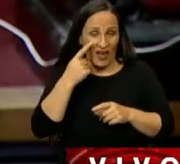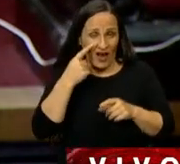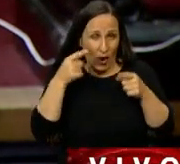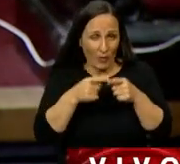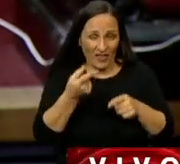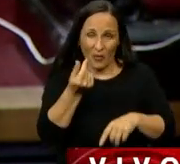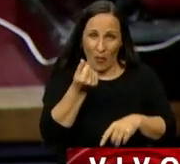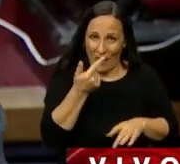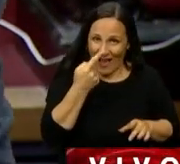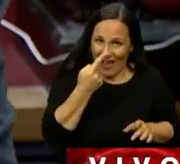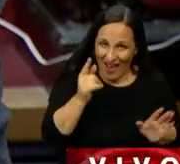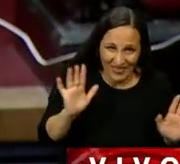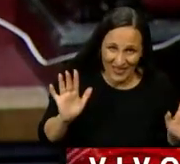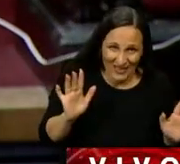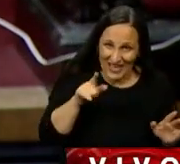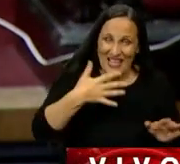milanesa.